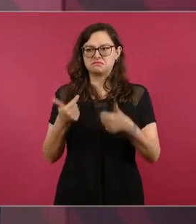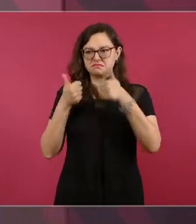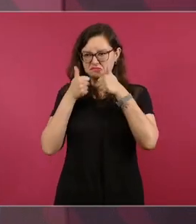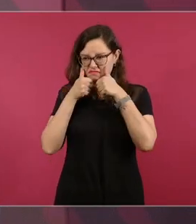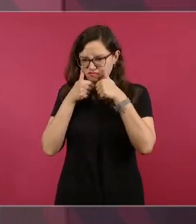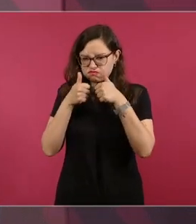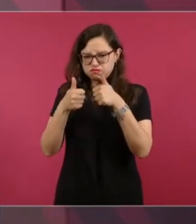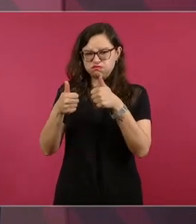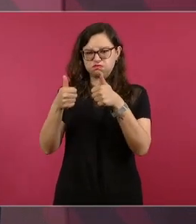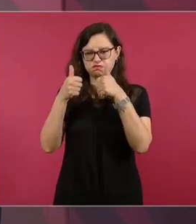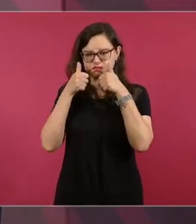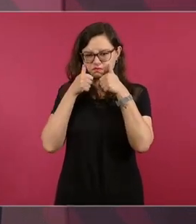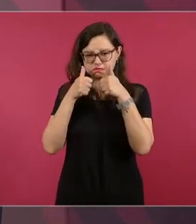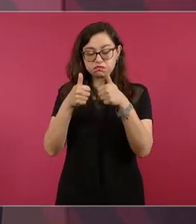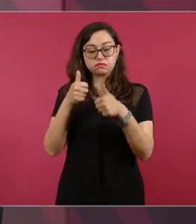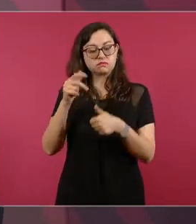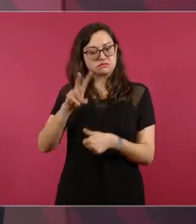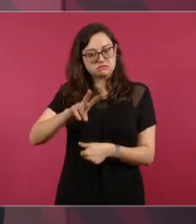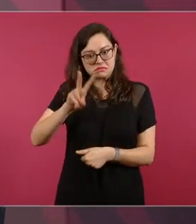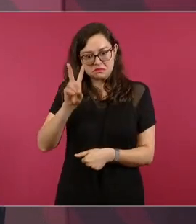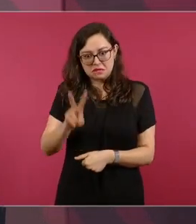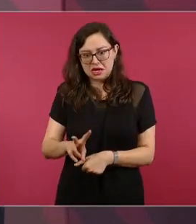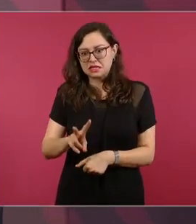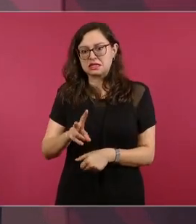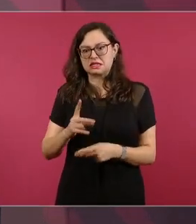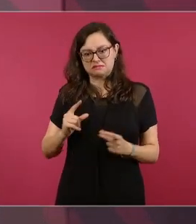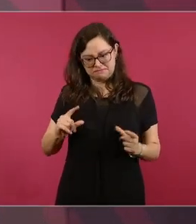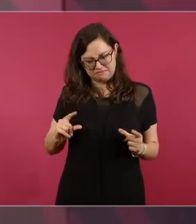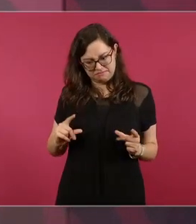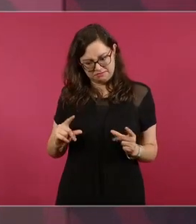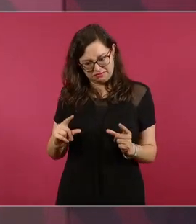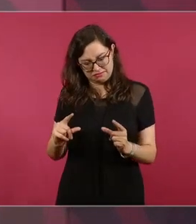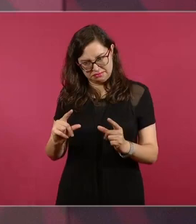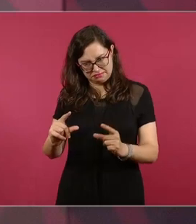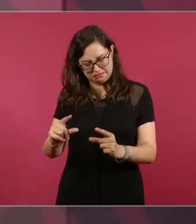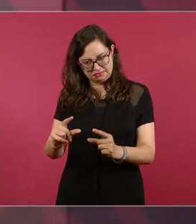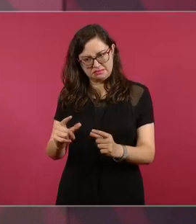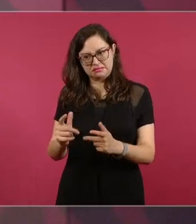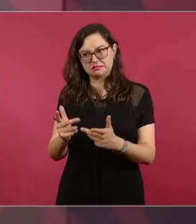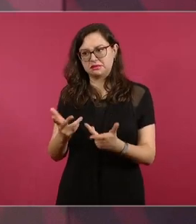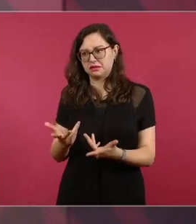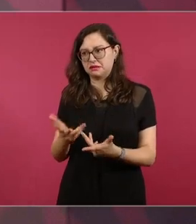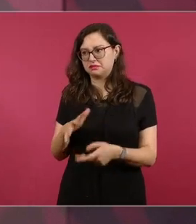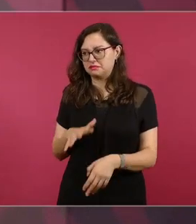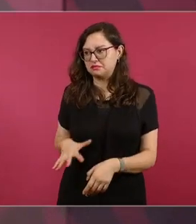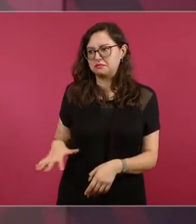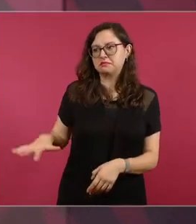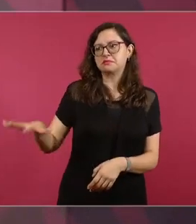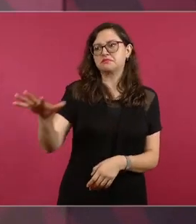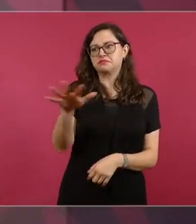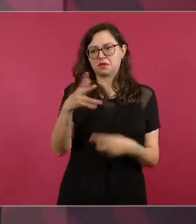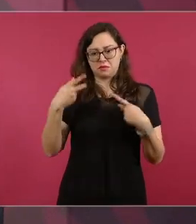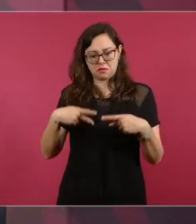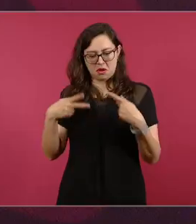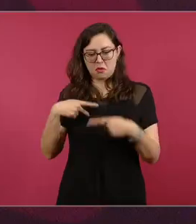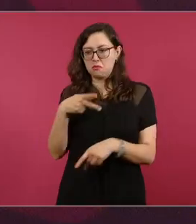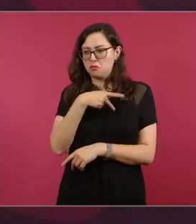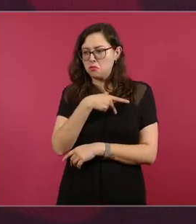y con mucho afecto a los pobres,